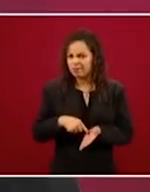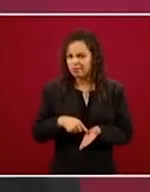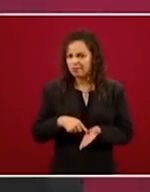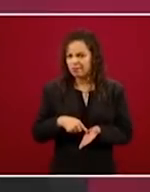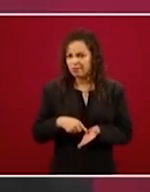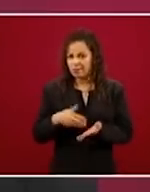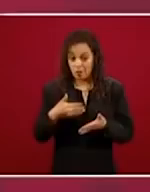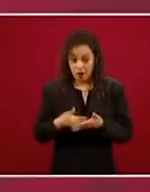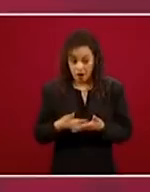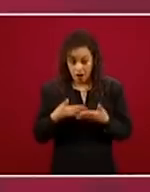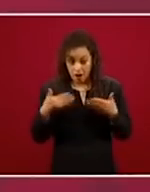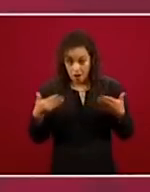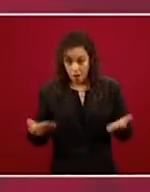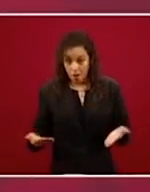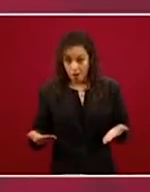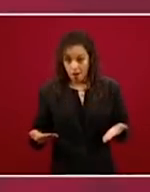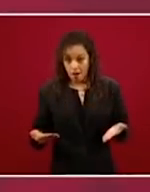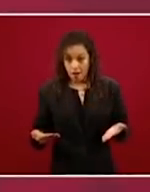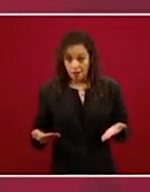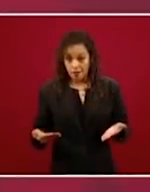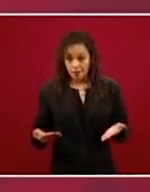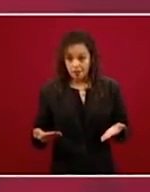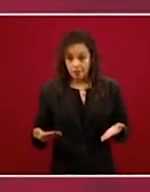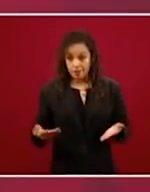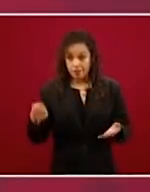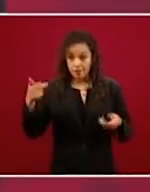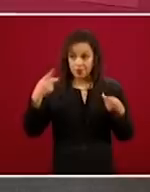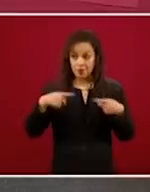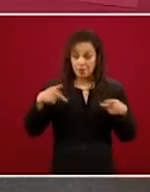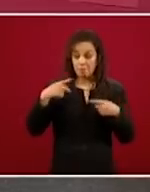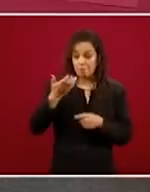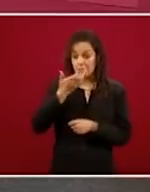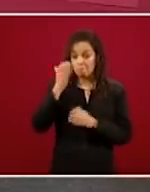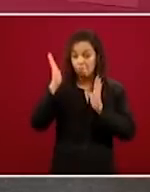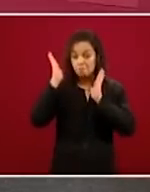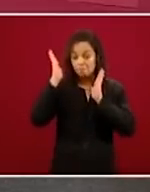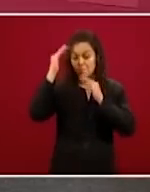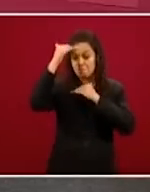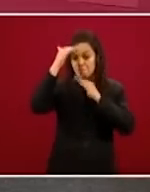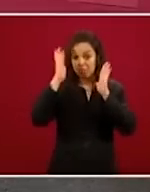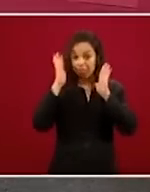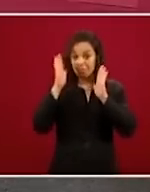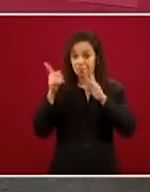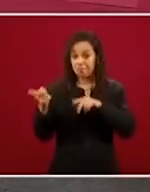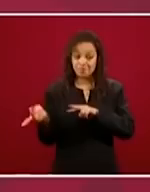pero ahora que los conservadores se convirtieron en feministas